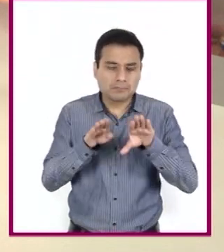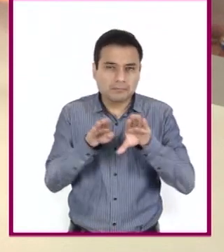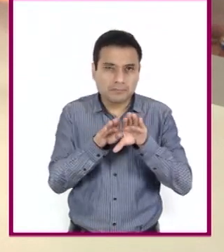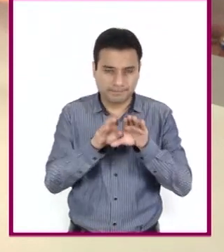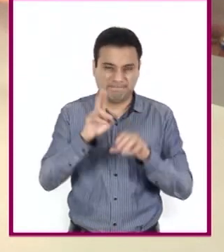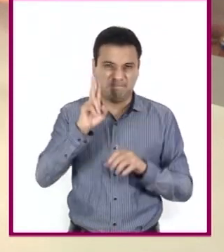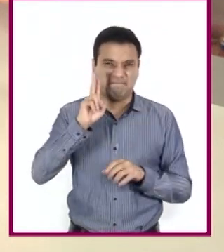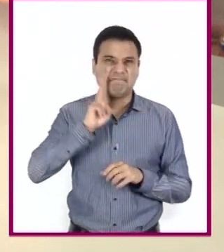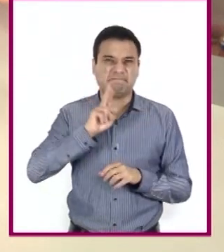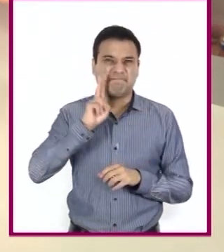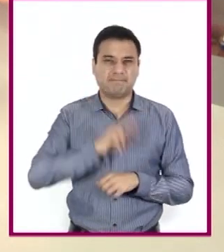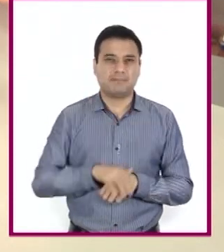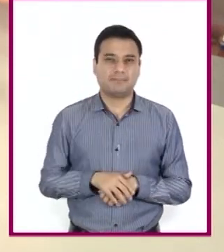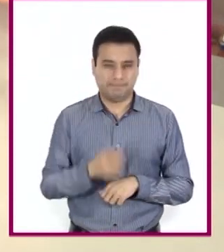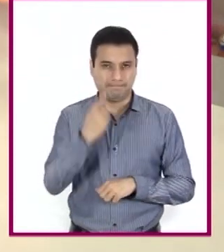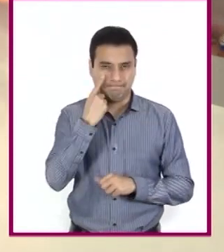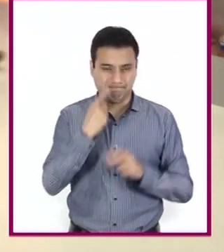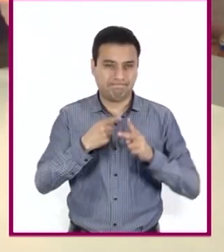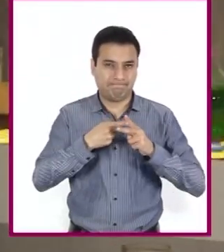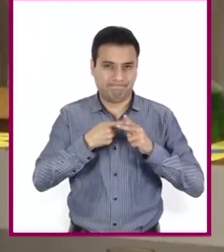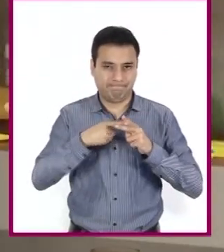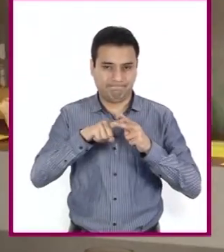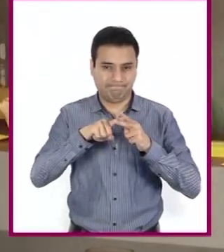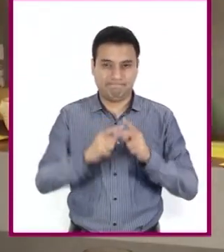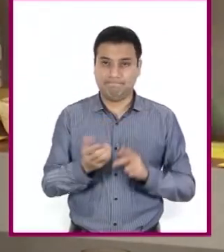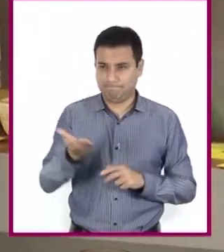sodio. Vamos a comenzar. Adelante, maestra.